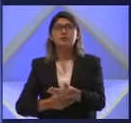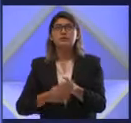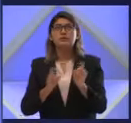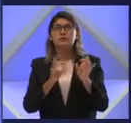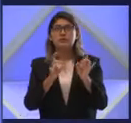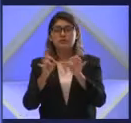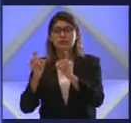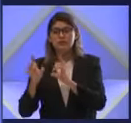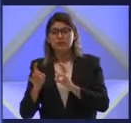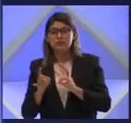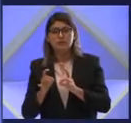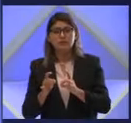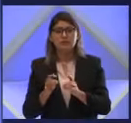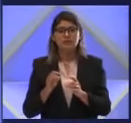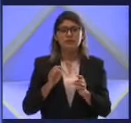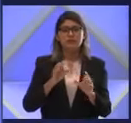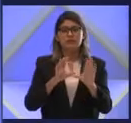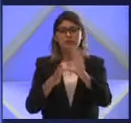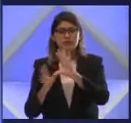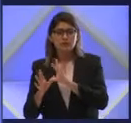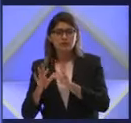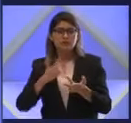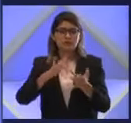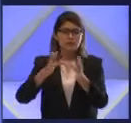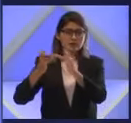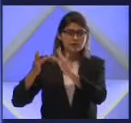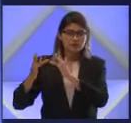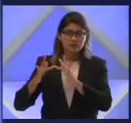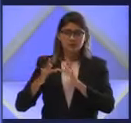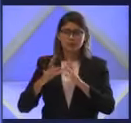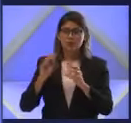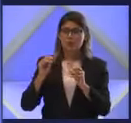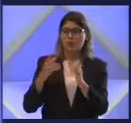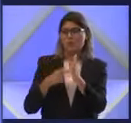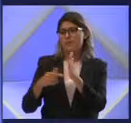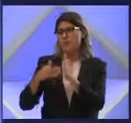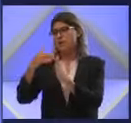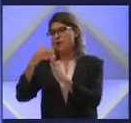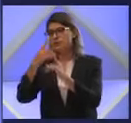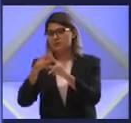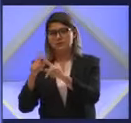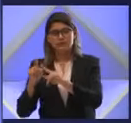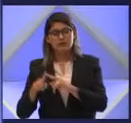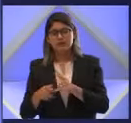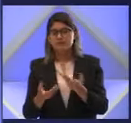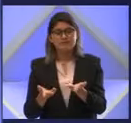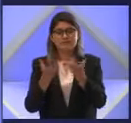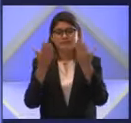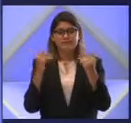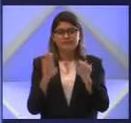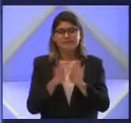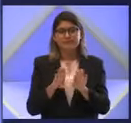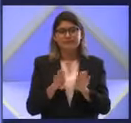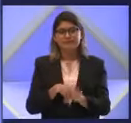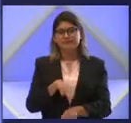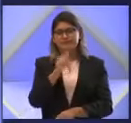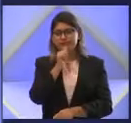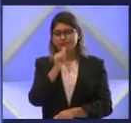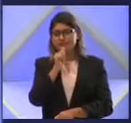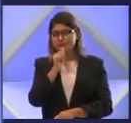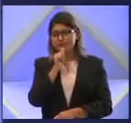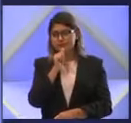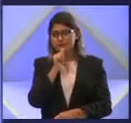constelaciones de varios cientos o incluso miles de satélites por tanto yo creo que esta es una es una cuestión que está todavía